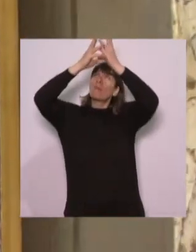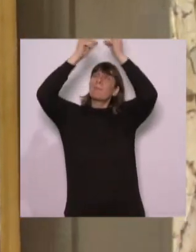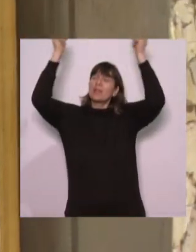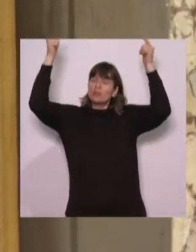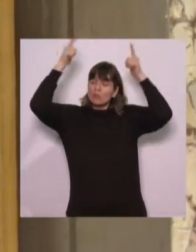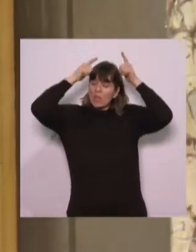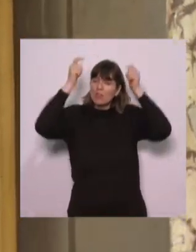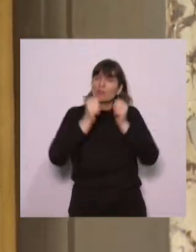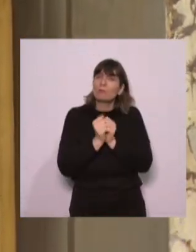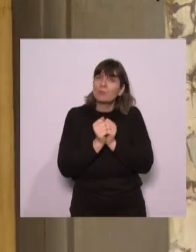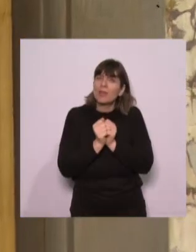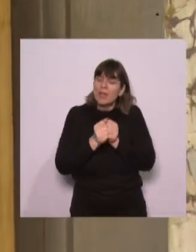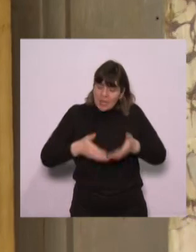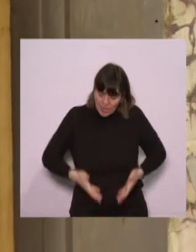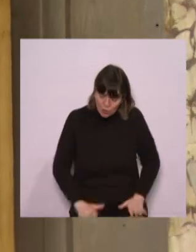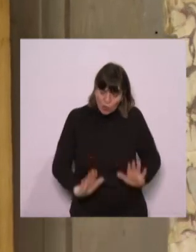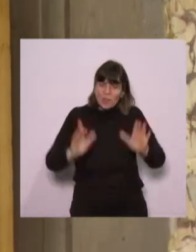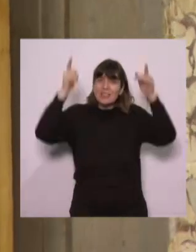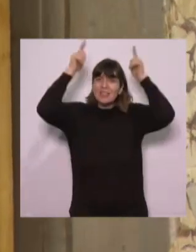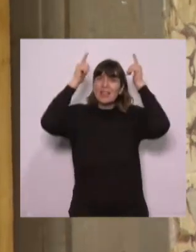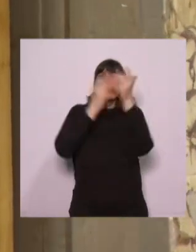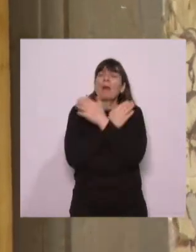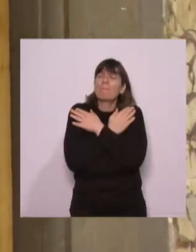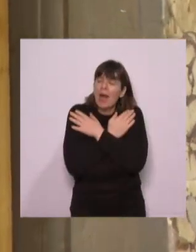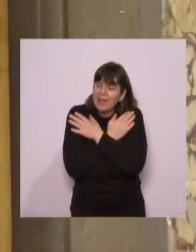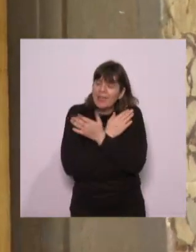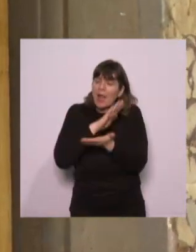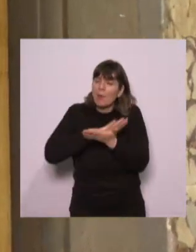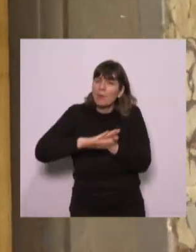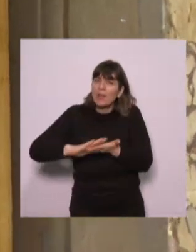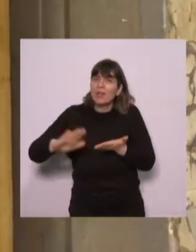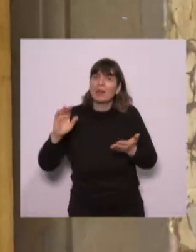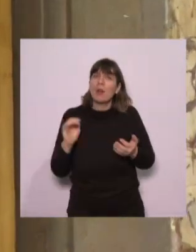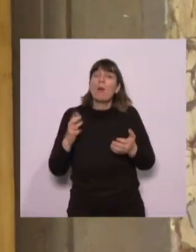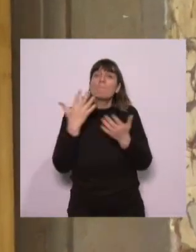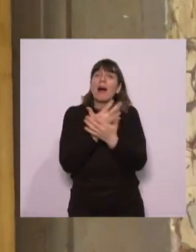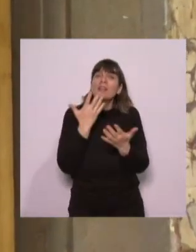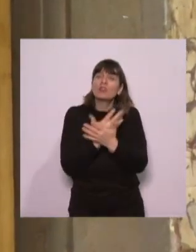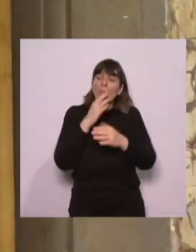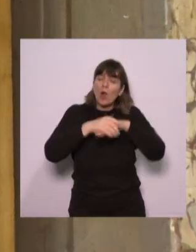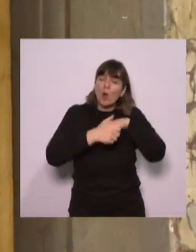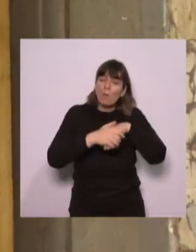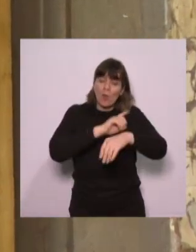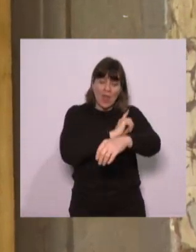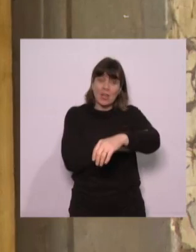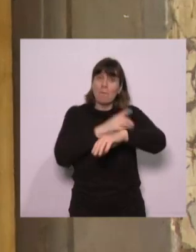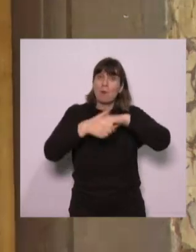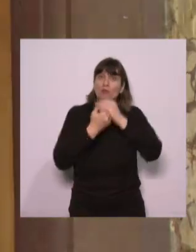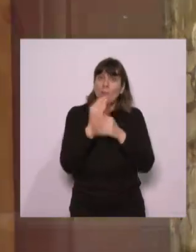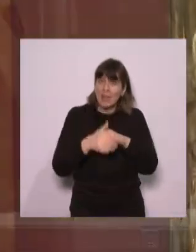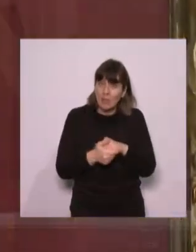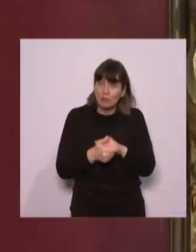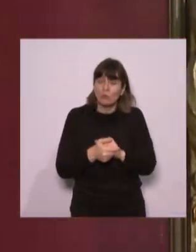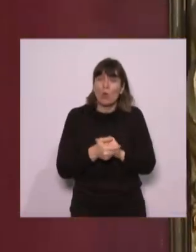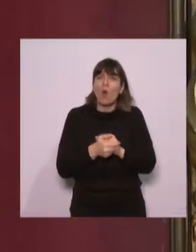Espíritu Santo. Nació de Santa María Virgen, padeció bajo el poder de Poncio